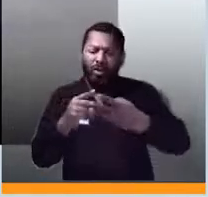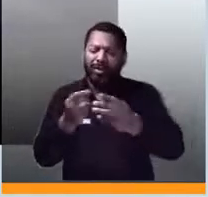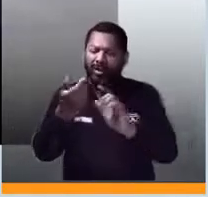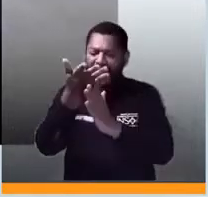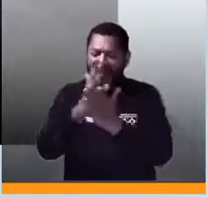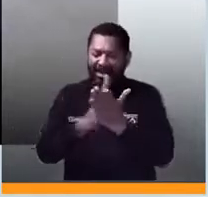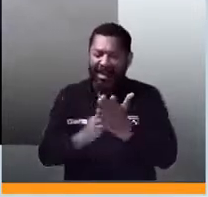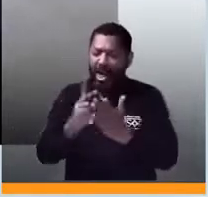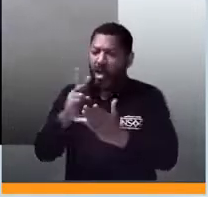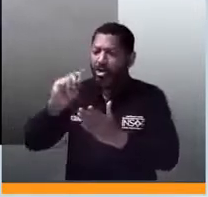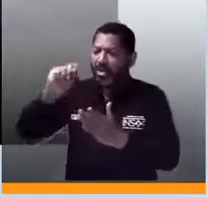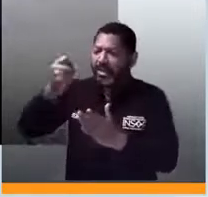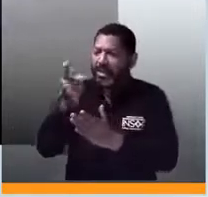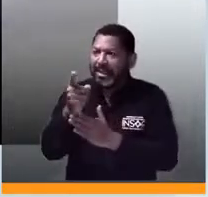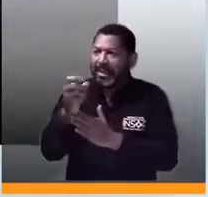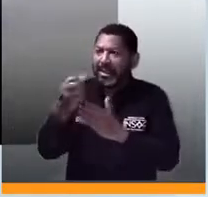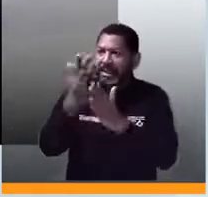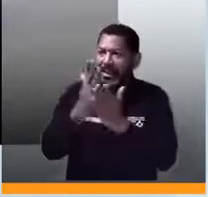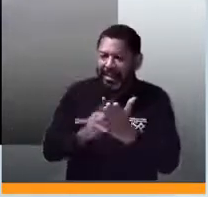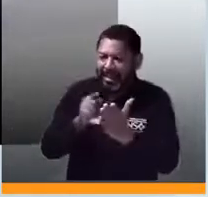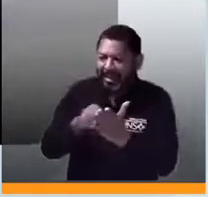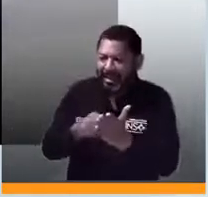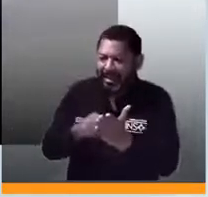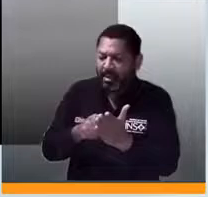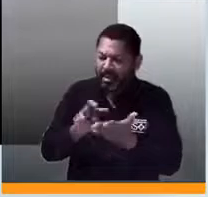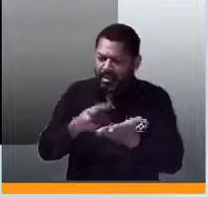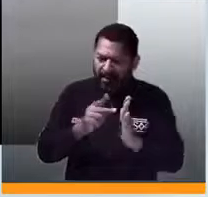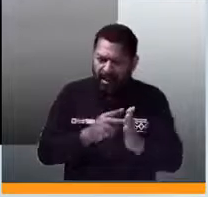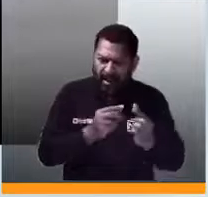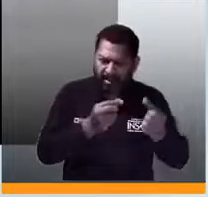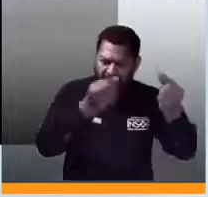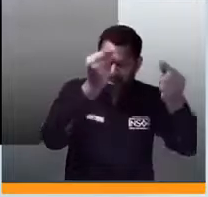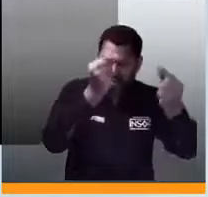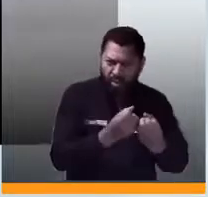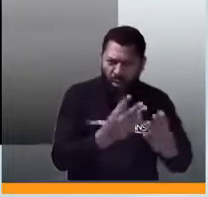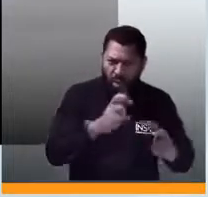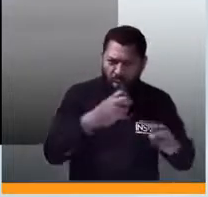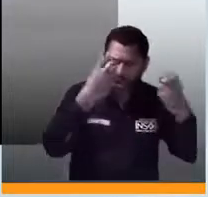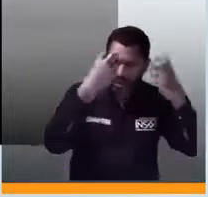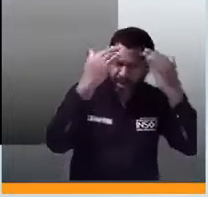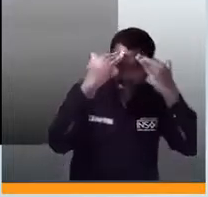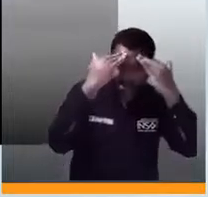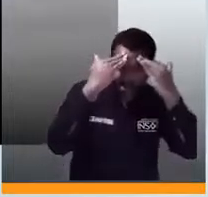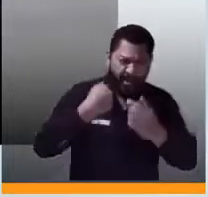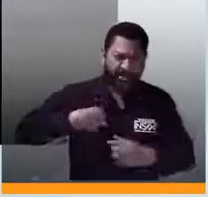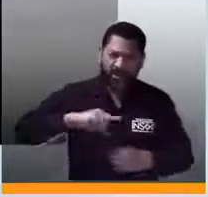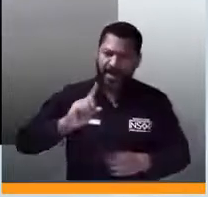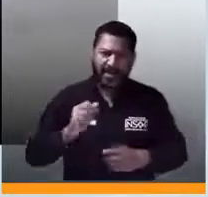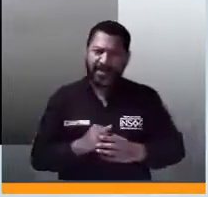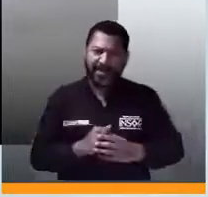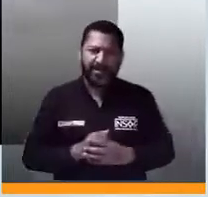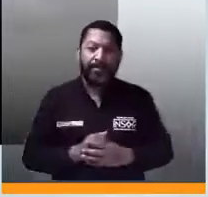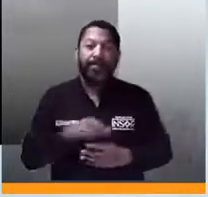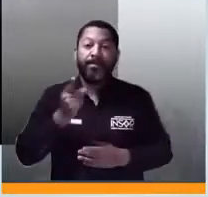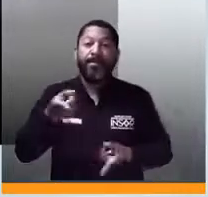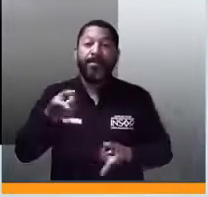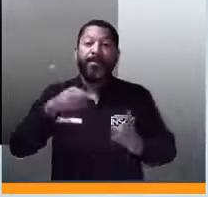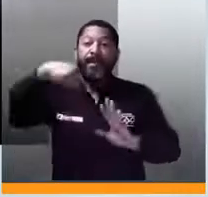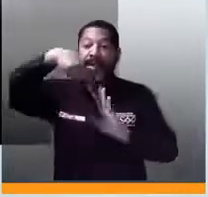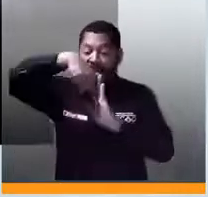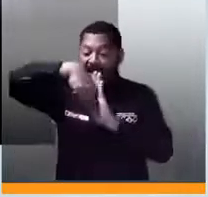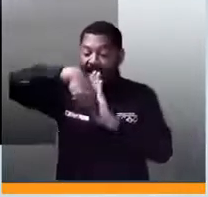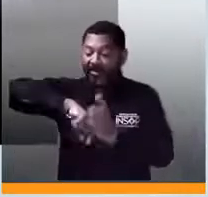décimas. Hombre, así no se mide el conocimiento. Pero implica también un cambio muy profundo en